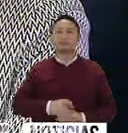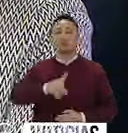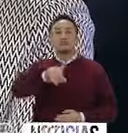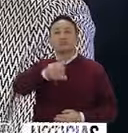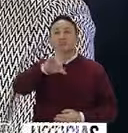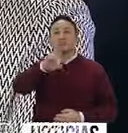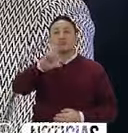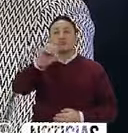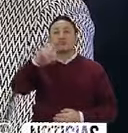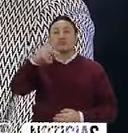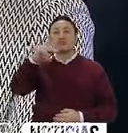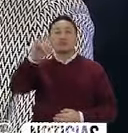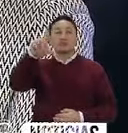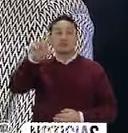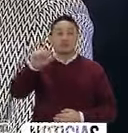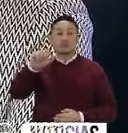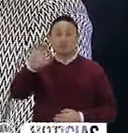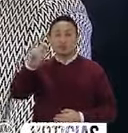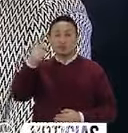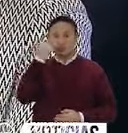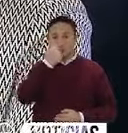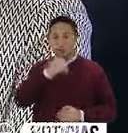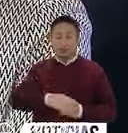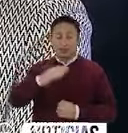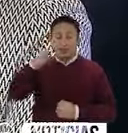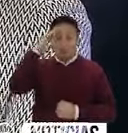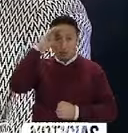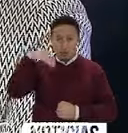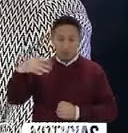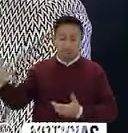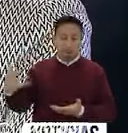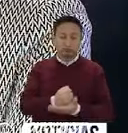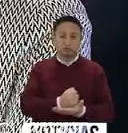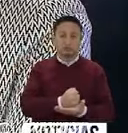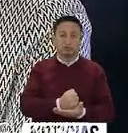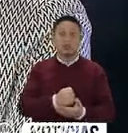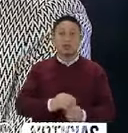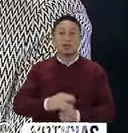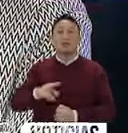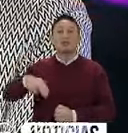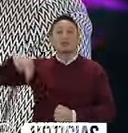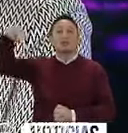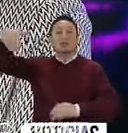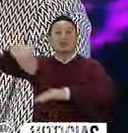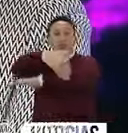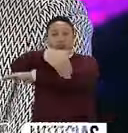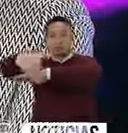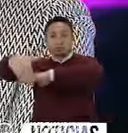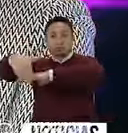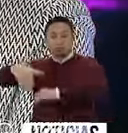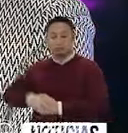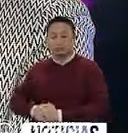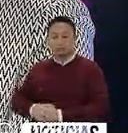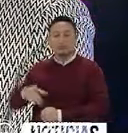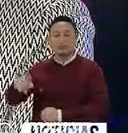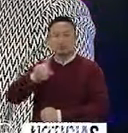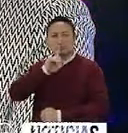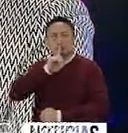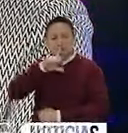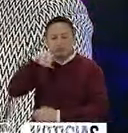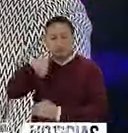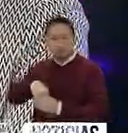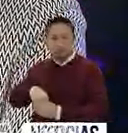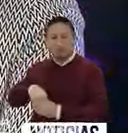170 kilos de cocaína fueron decomisados por la policía antinarcóticos en la frontera norte. La sustancia estaba camuflada en